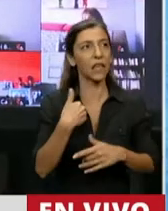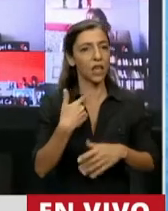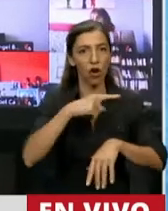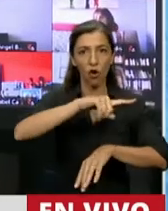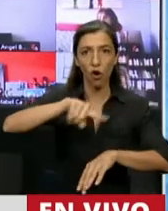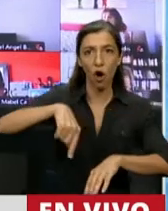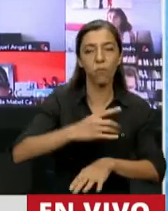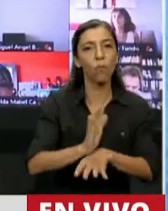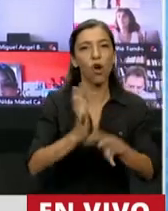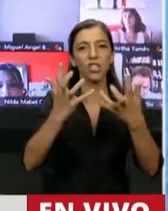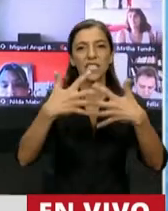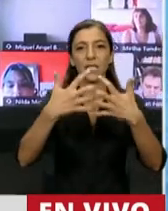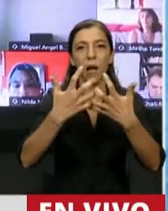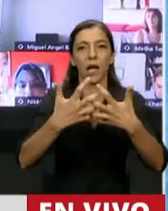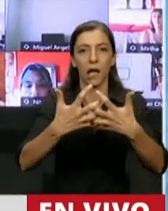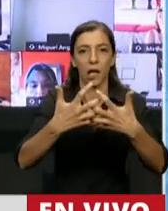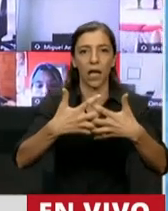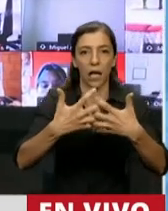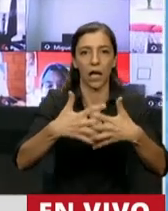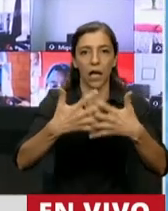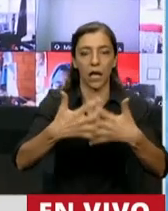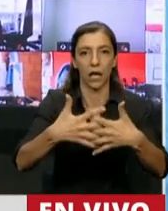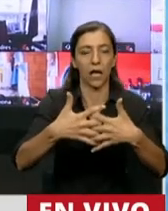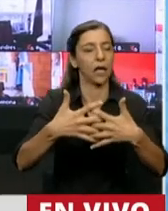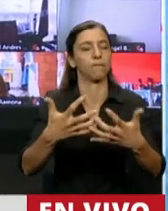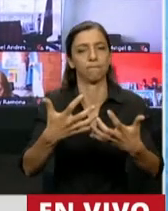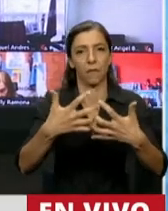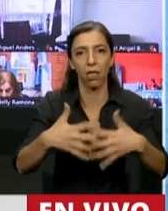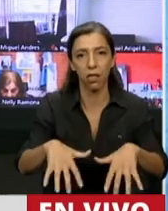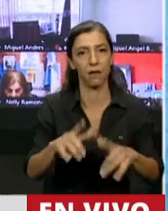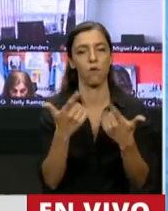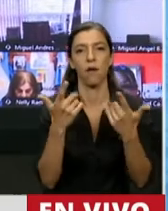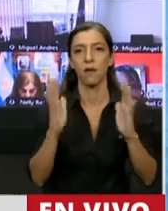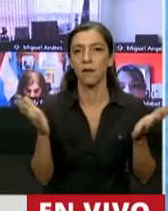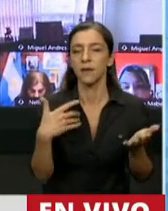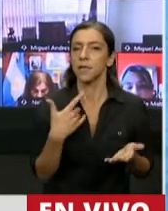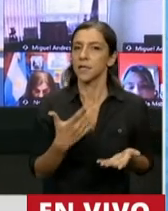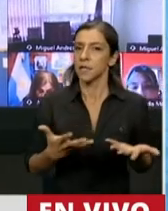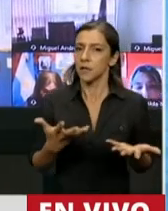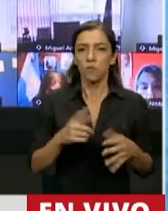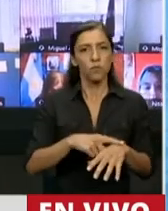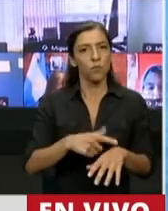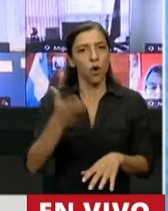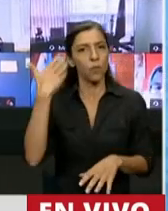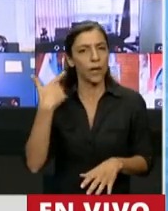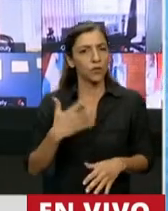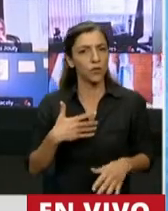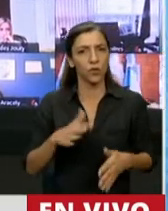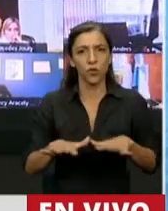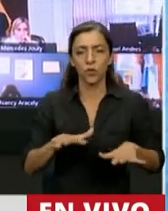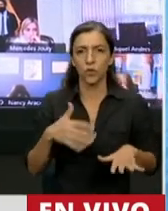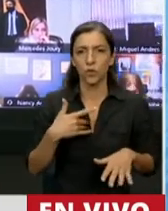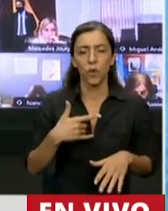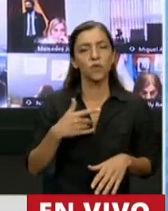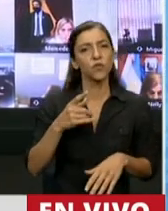se estresaba. Y a mí, la verdad que sufrí una situación muy violenta porque no pude votar en una votación en la